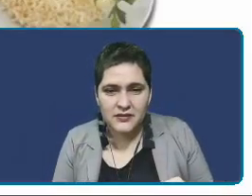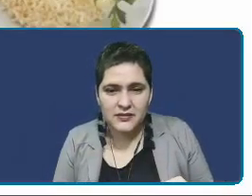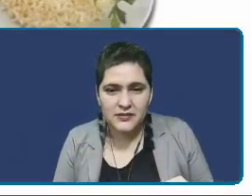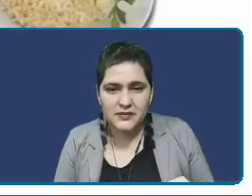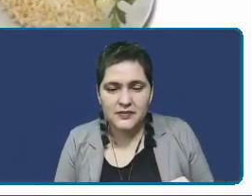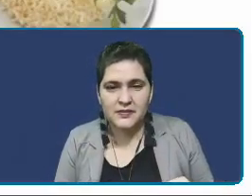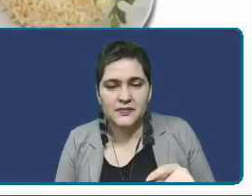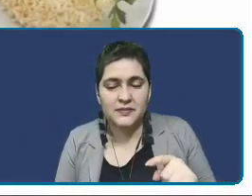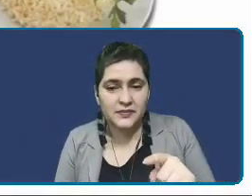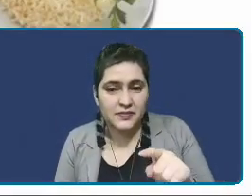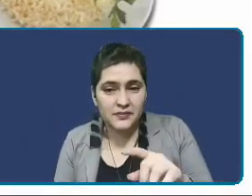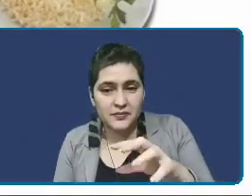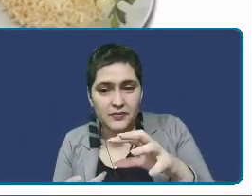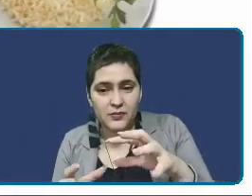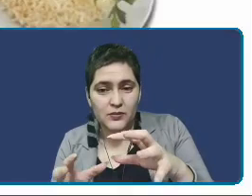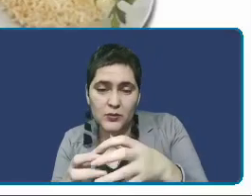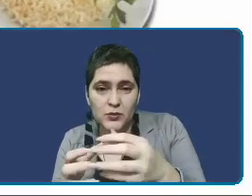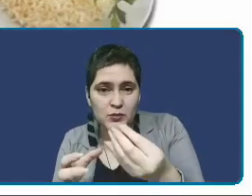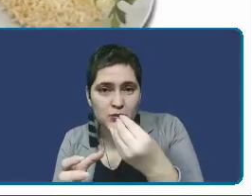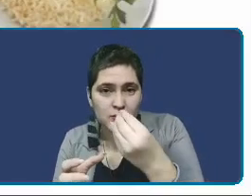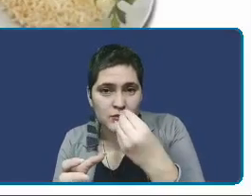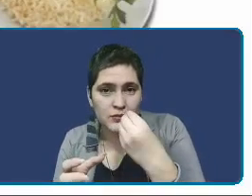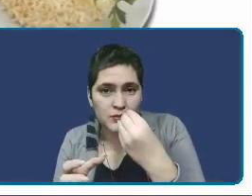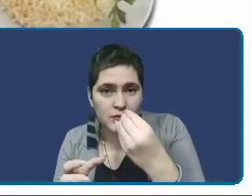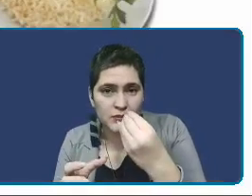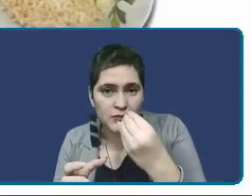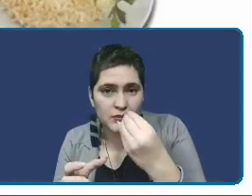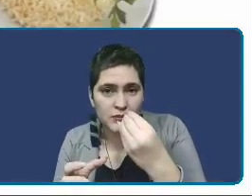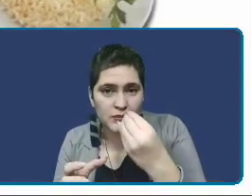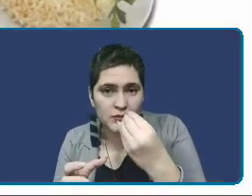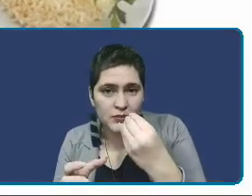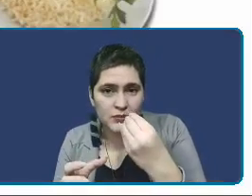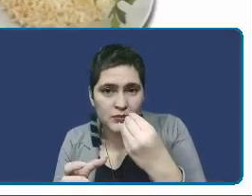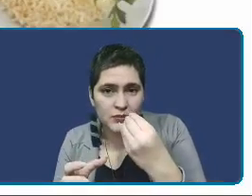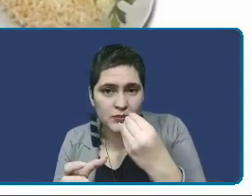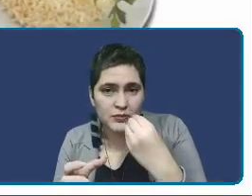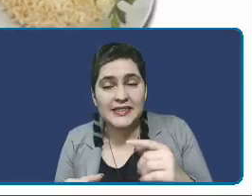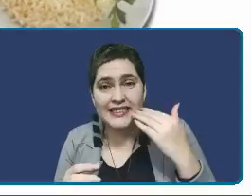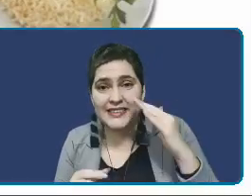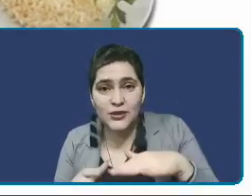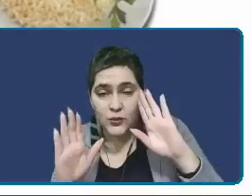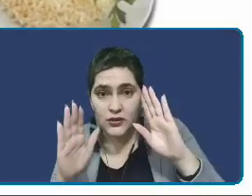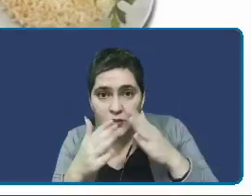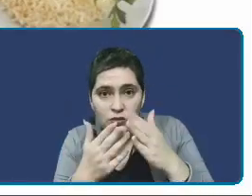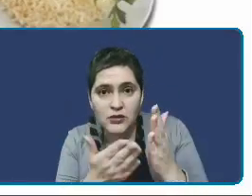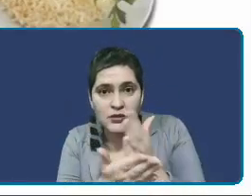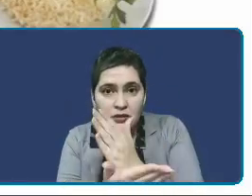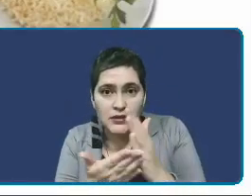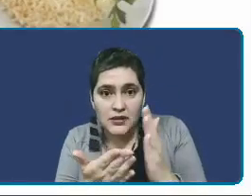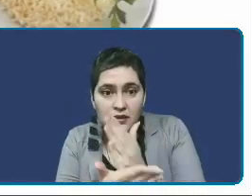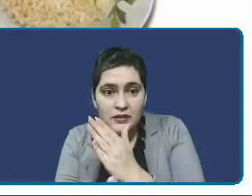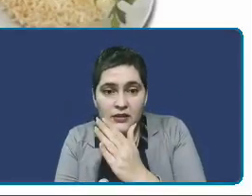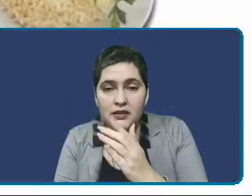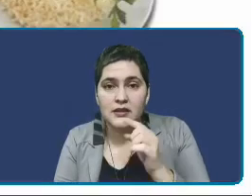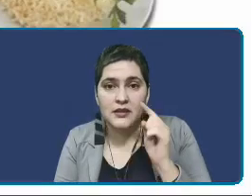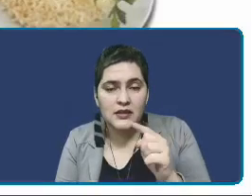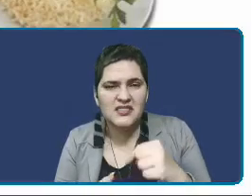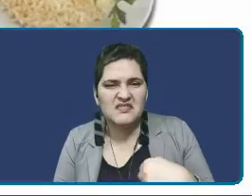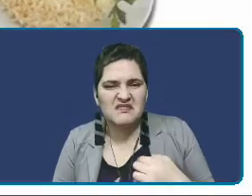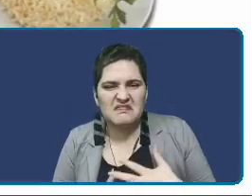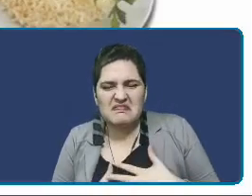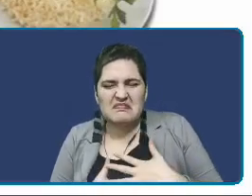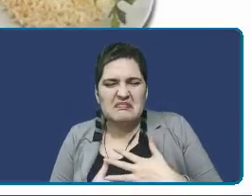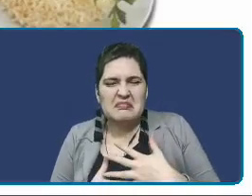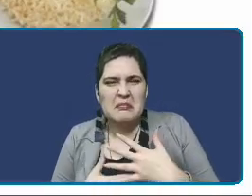niño autista con selectividad, porque es donde más voy a sentir lo amargo, donde más voy a sentir lo blandito, o